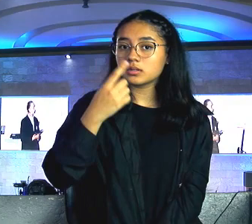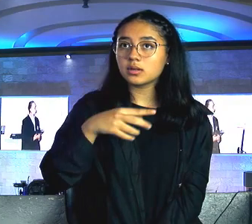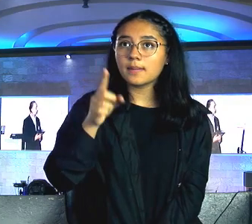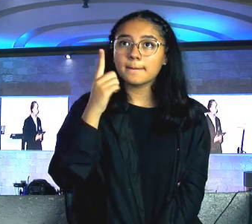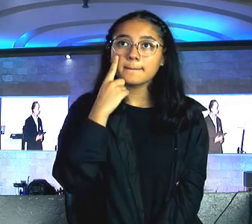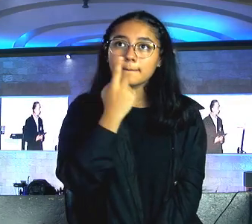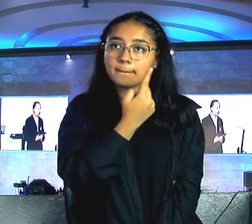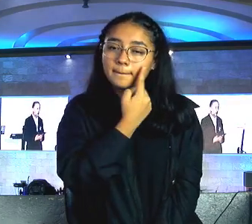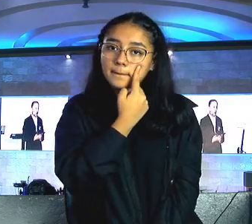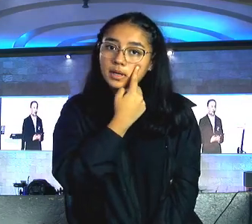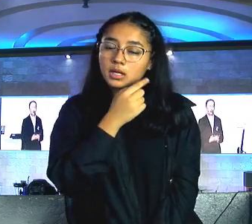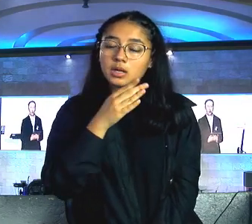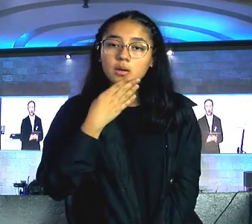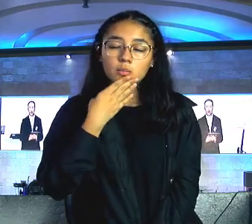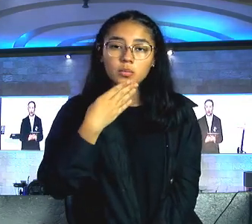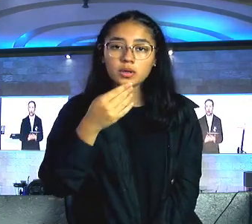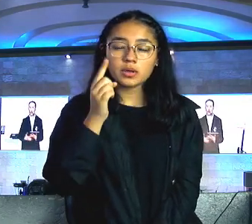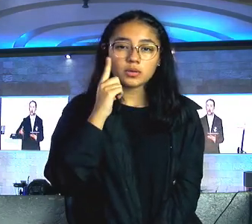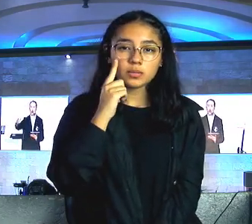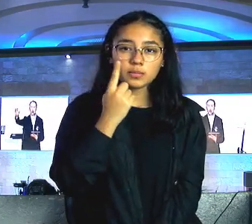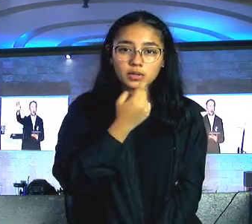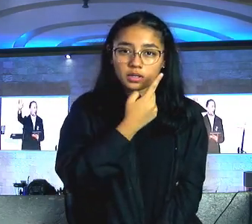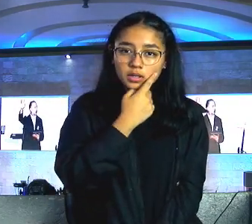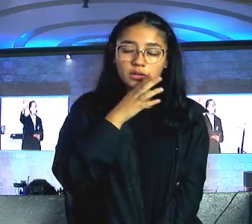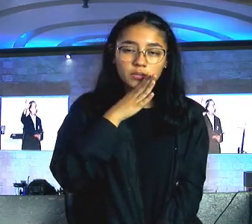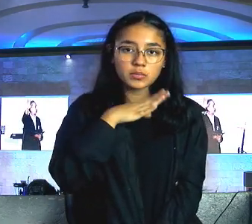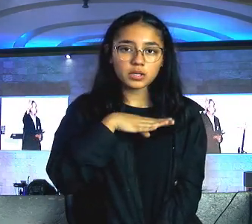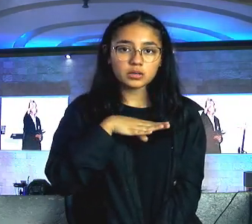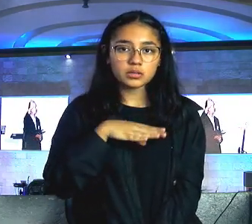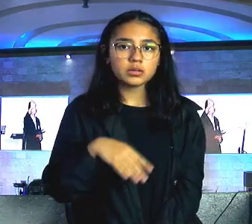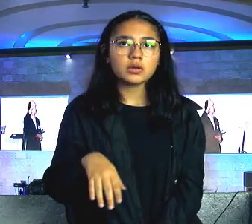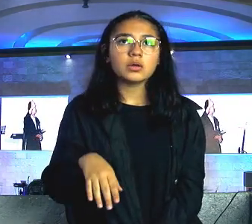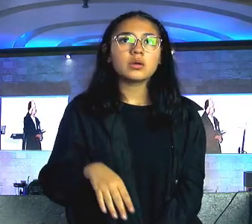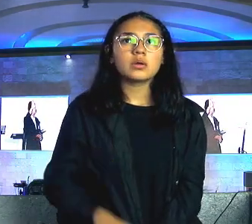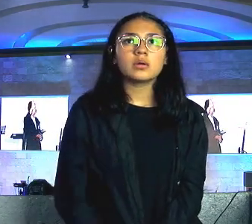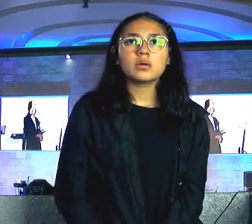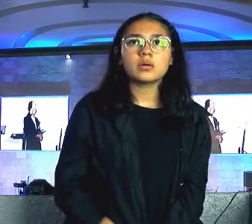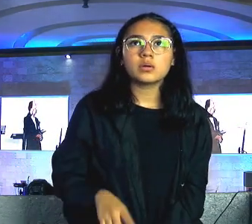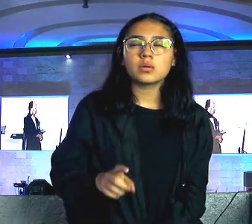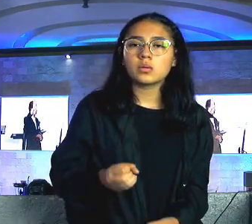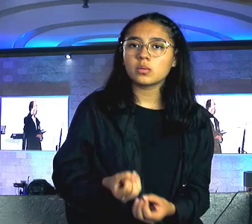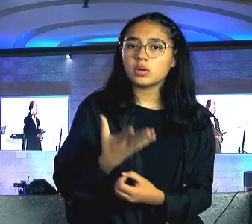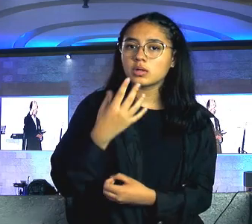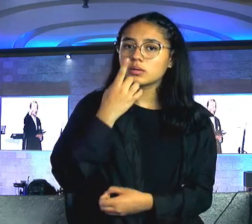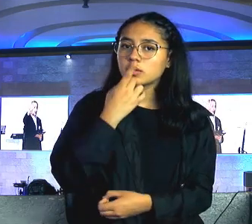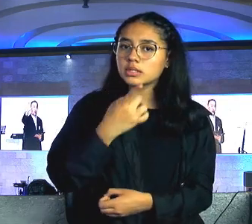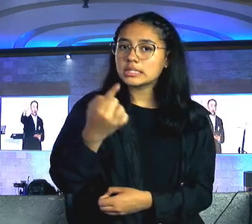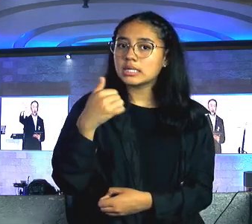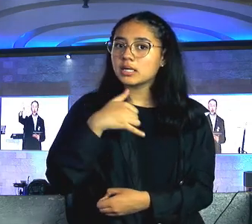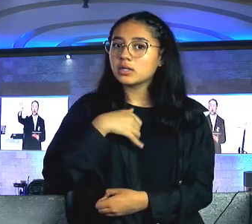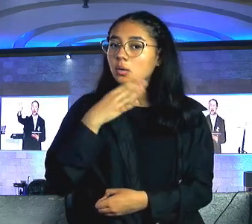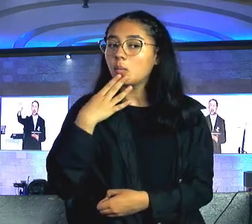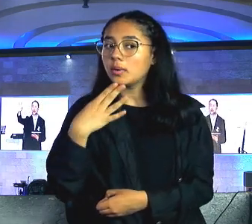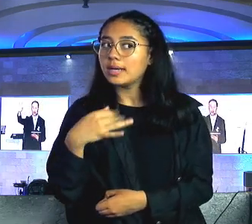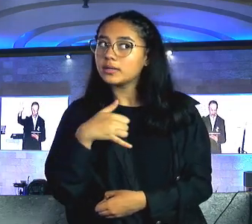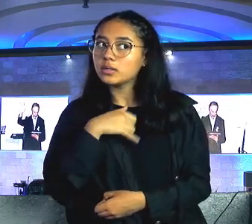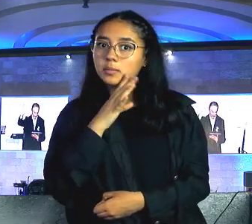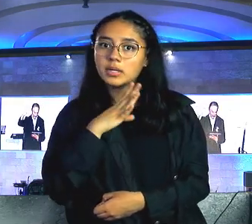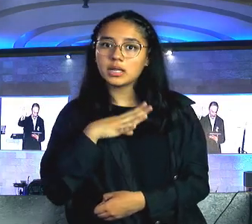los malos. ¿Cuántos aquí pueden decir yo soy de los buenos? Si no tienes la certeza, me preocupa,